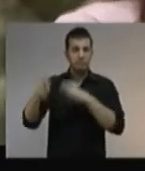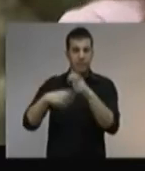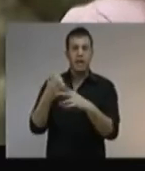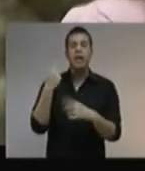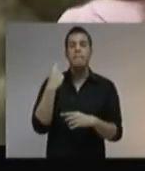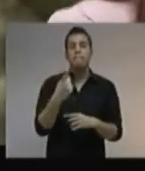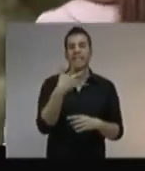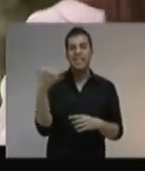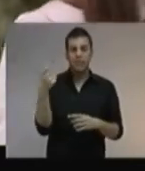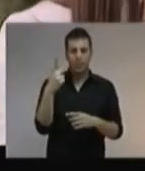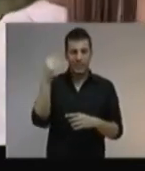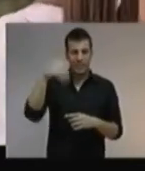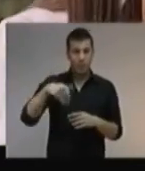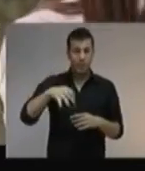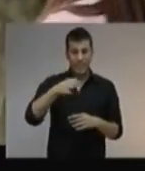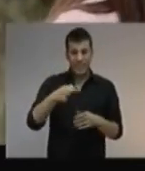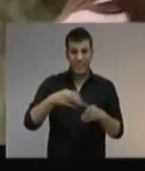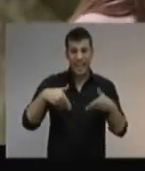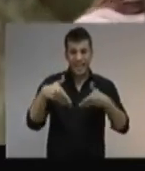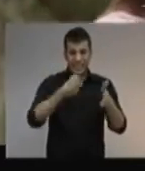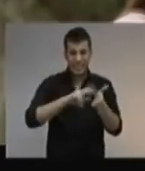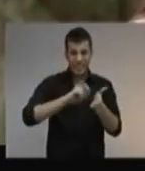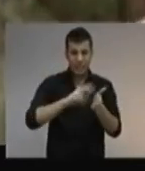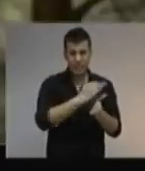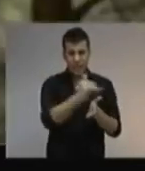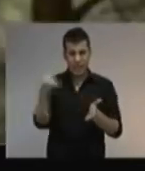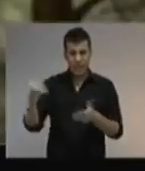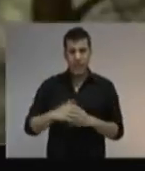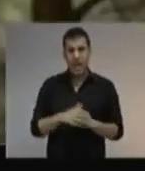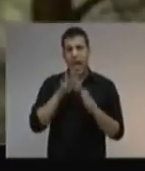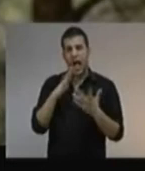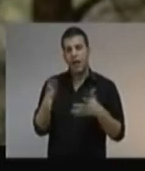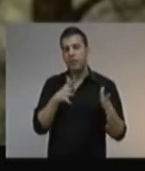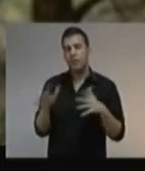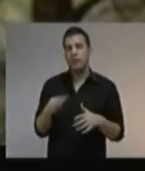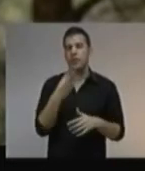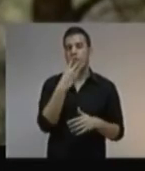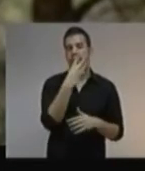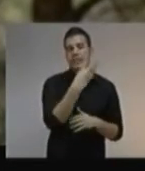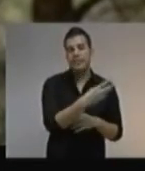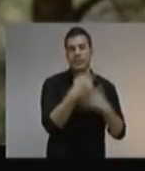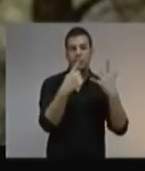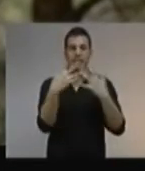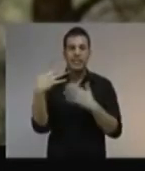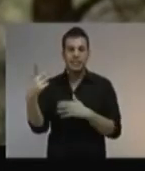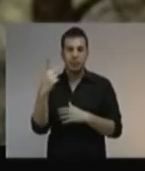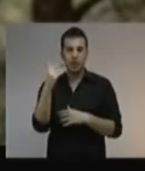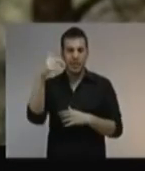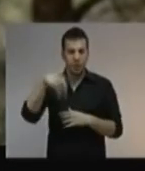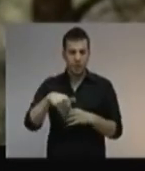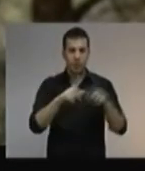kilómetros de senderos en toda la isla. ¿Cómo se organizan? ¿De dónde a dónde van? Ahora mismo tenemos unos 365 kilómetros